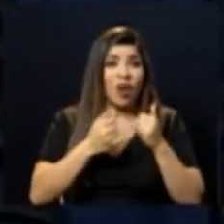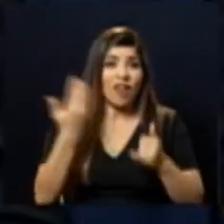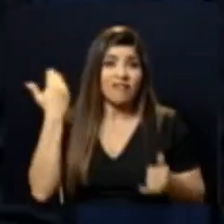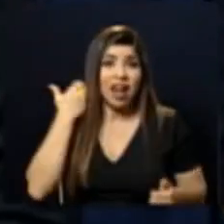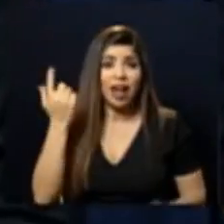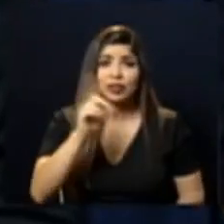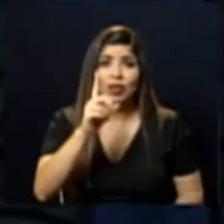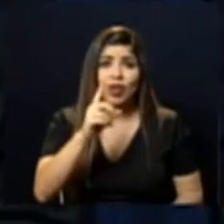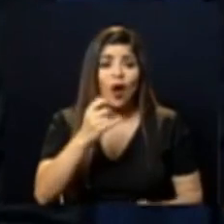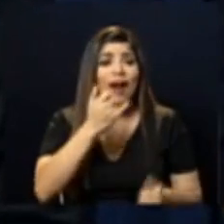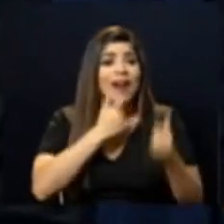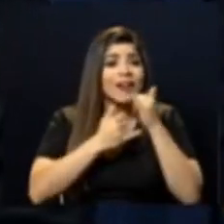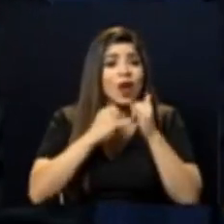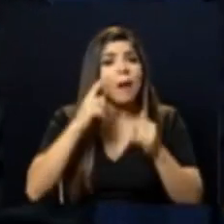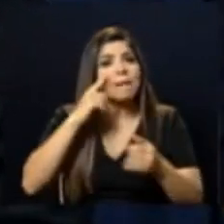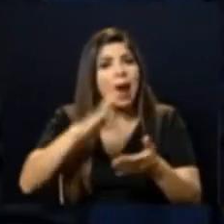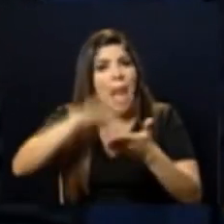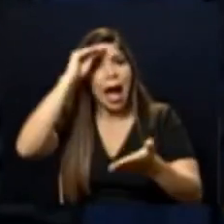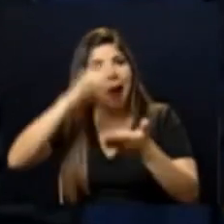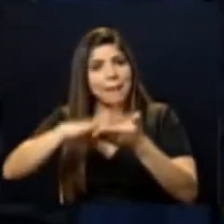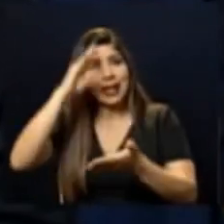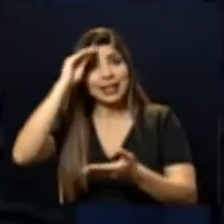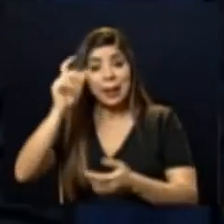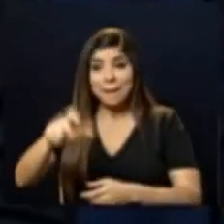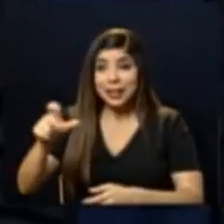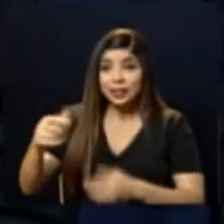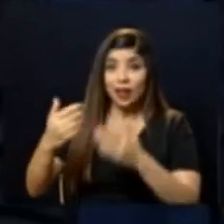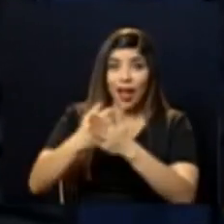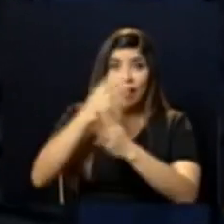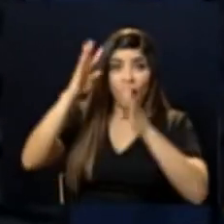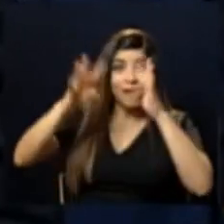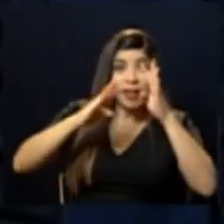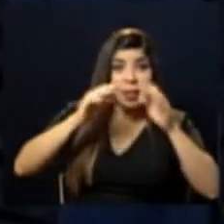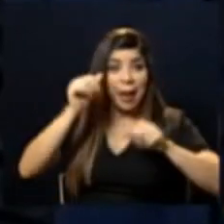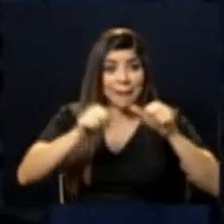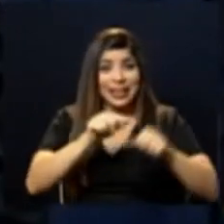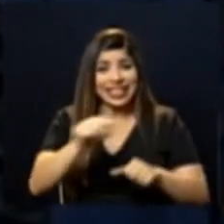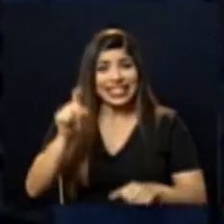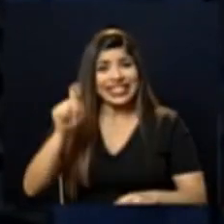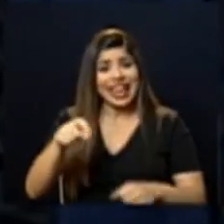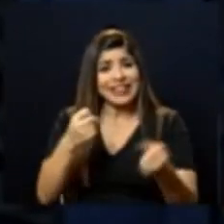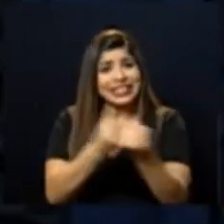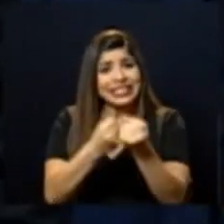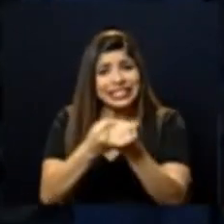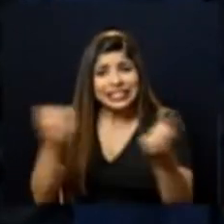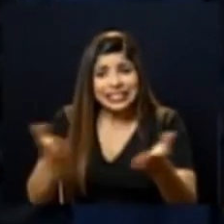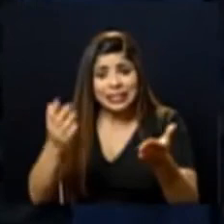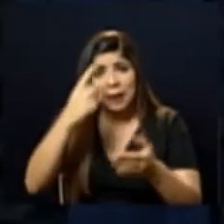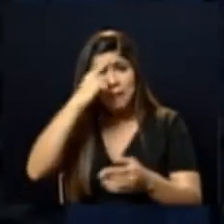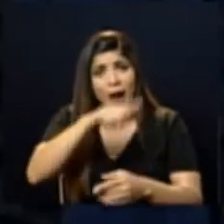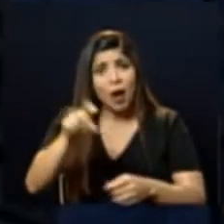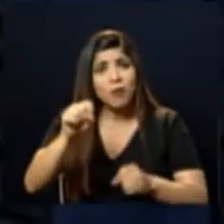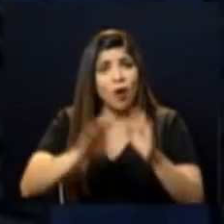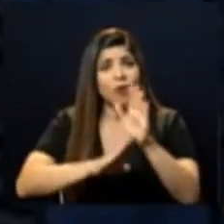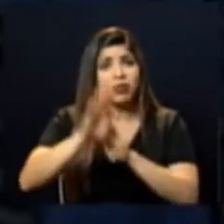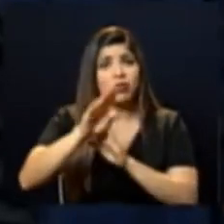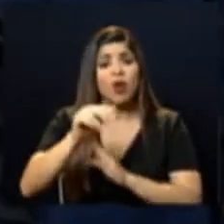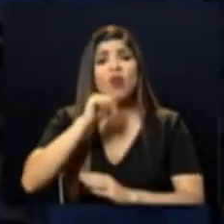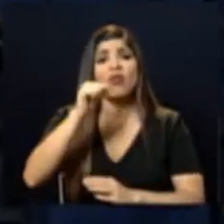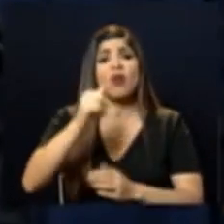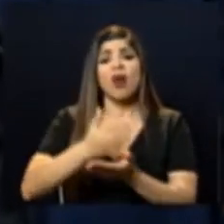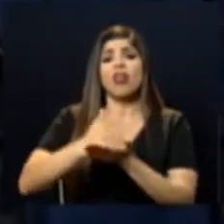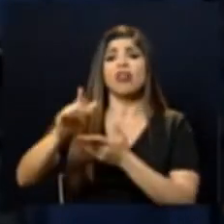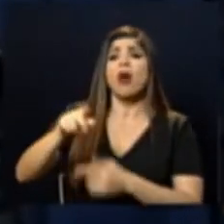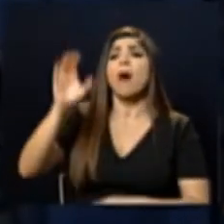arriesga. Al innovador y emprendedor hay que apoyarlo para que crezca y no expulsarlo